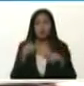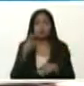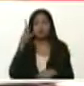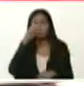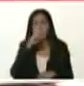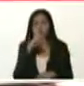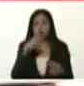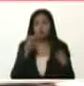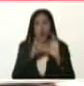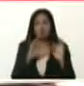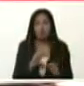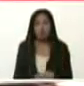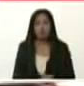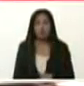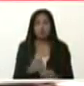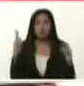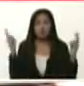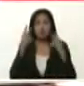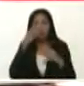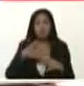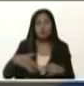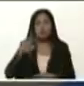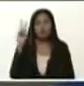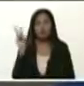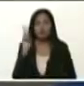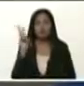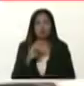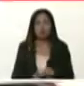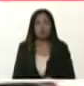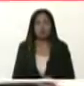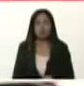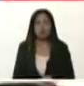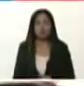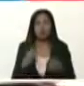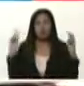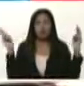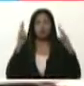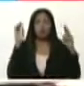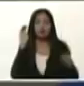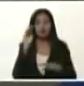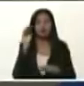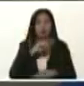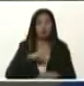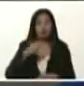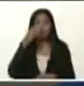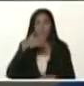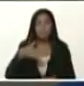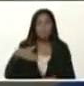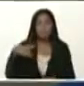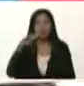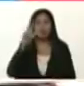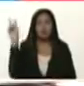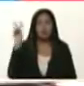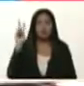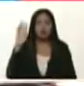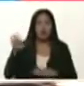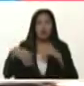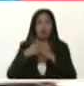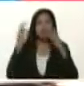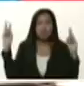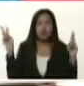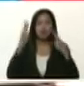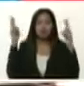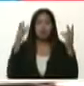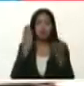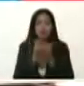2 años! ¡Que viva el pueblo de Venezuela! ¡Viva! ¡Que viva el futuro de Venezuela! ¡Viva! ¡Hasta la